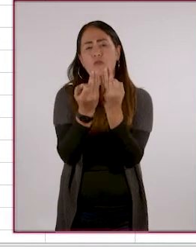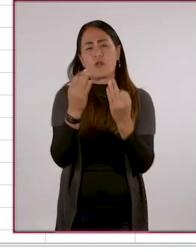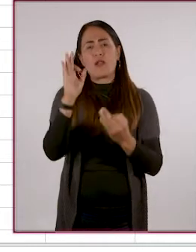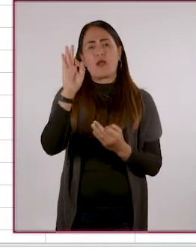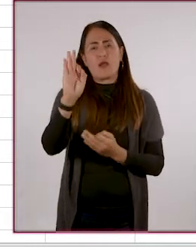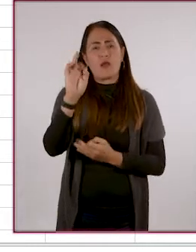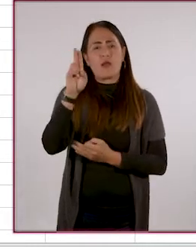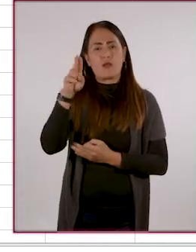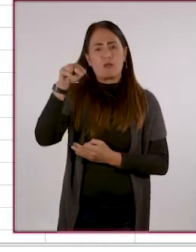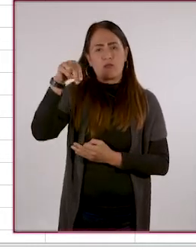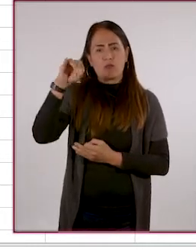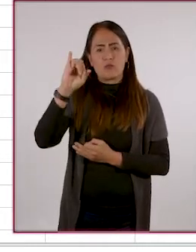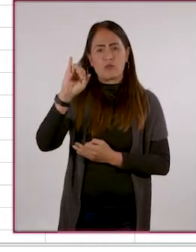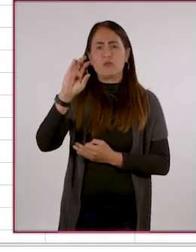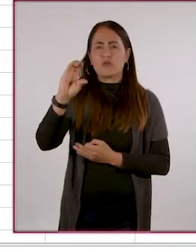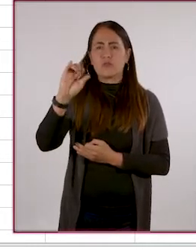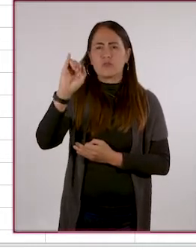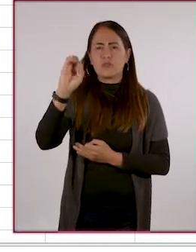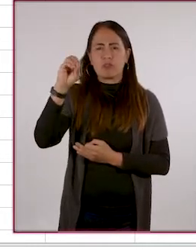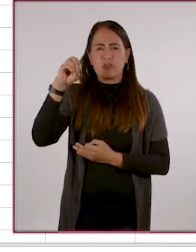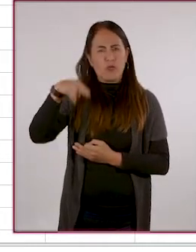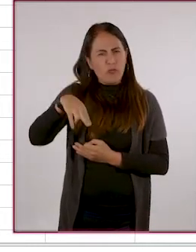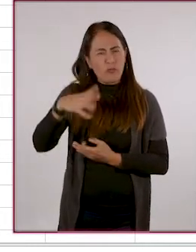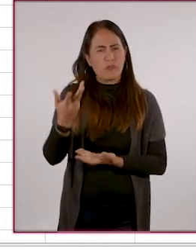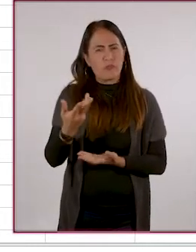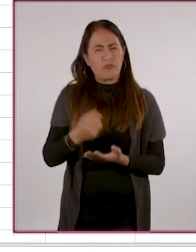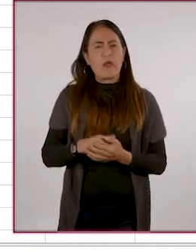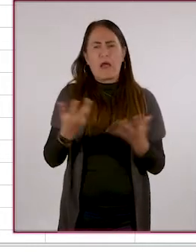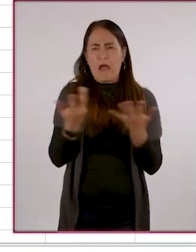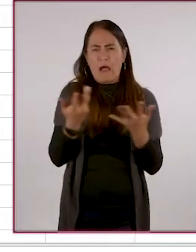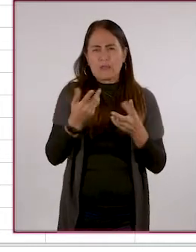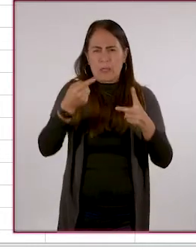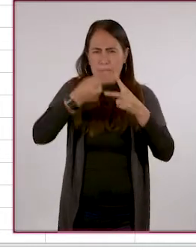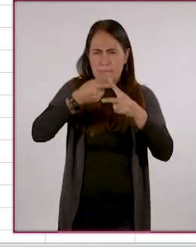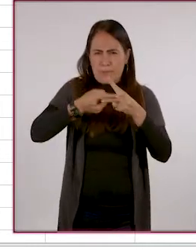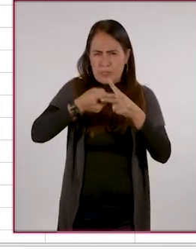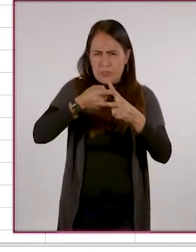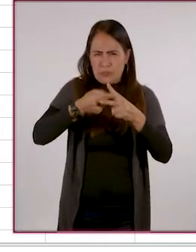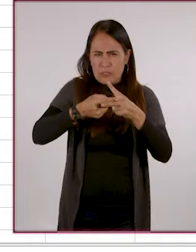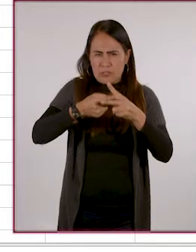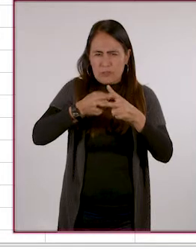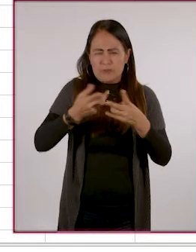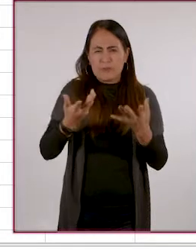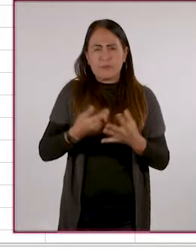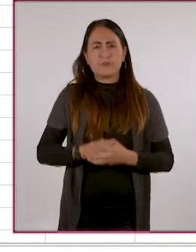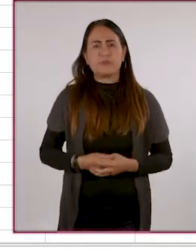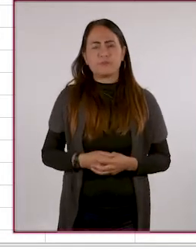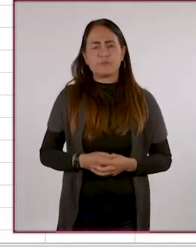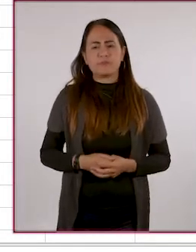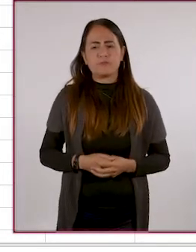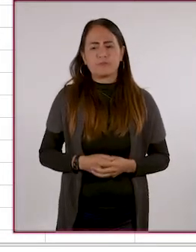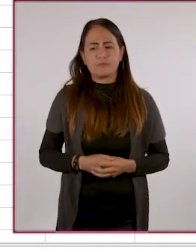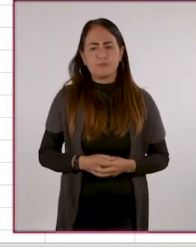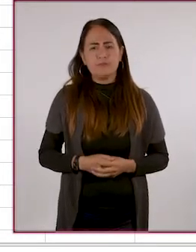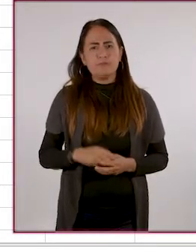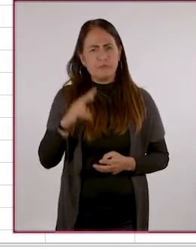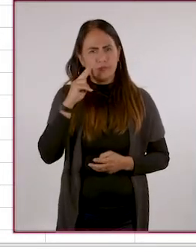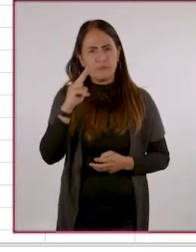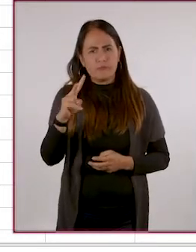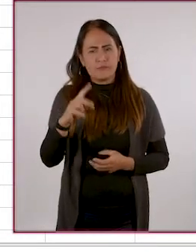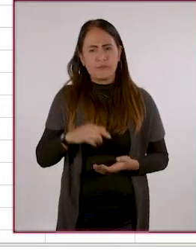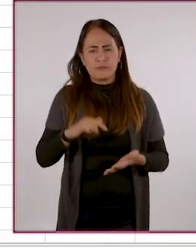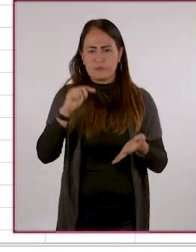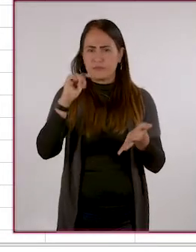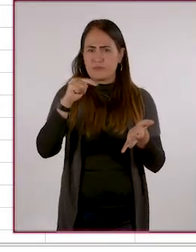función. Una función en Excel es un pequeño programa que realiza cálculos, ¿no? Y nos ayuda a ahorrar tiempo. Para activar